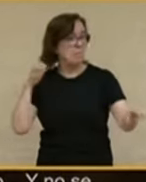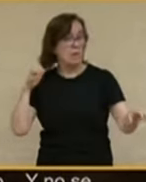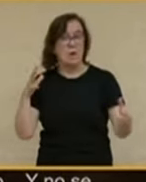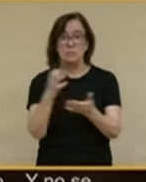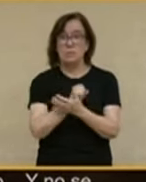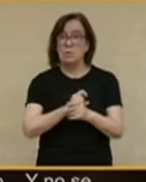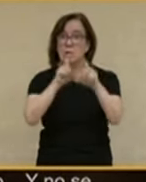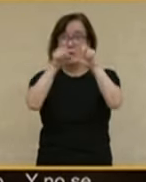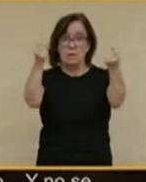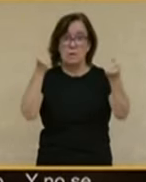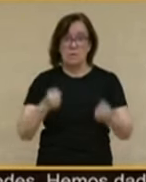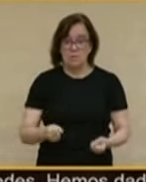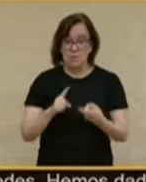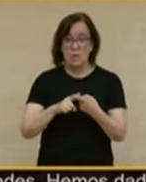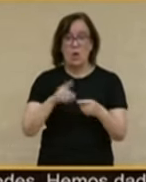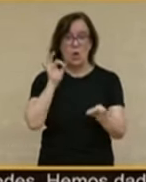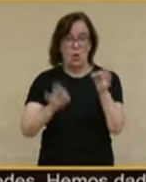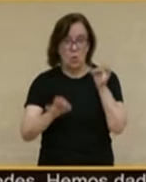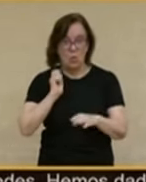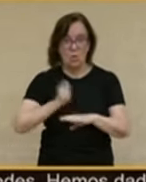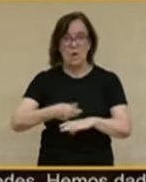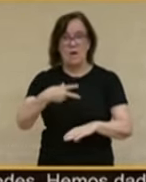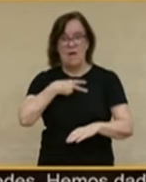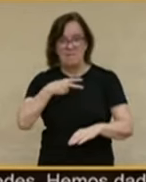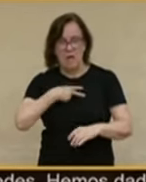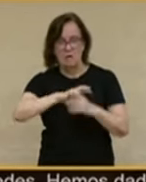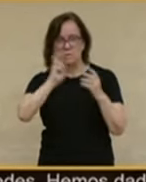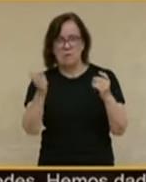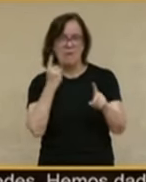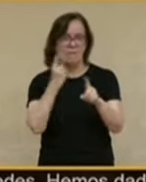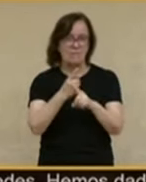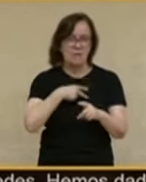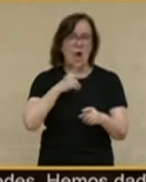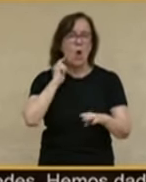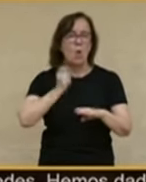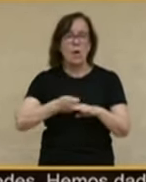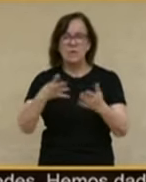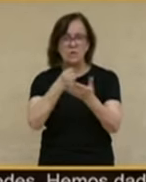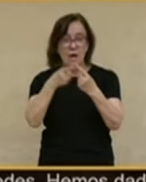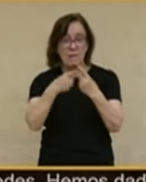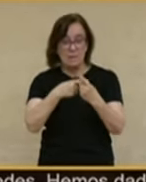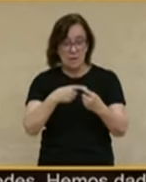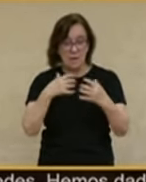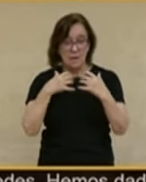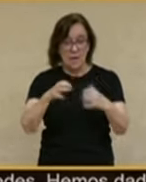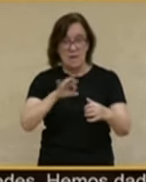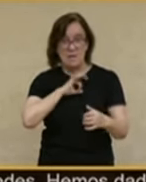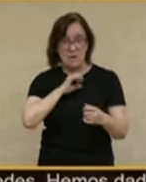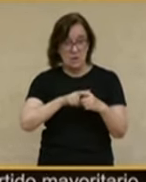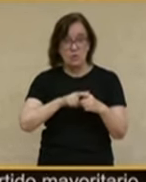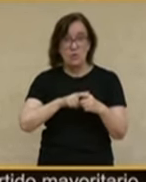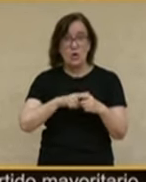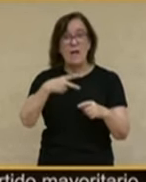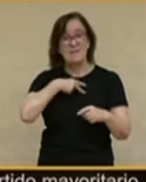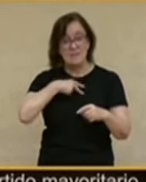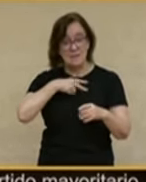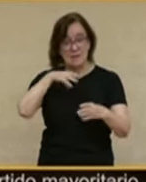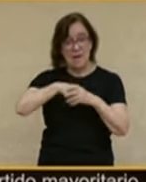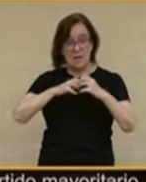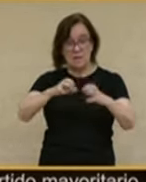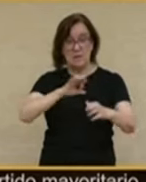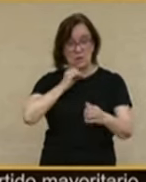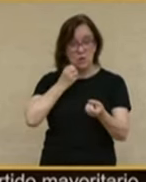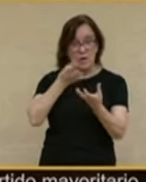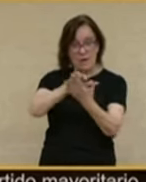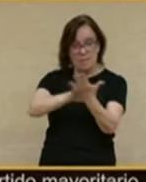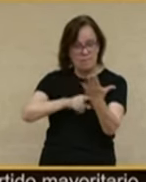todas las instituciones. Lo han hecho juristas, magistrados, abogados, fiscales, jueces. El Senado a través del veto. Los letrados del Senado en un